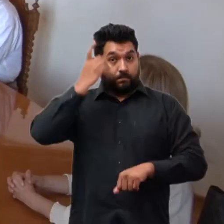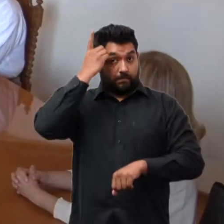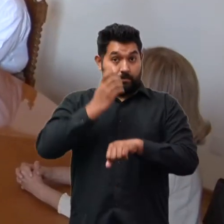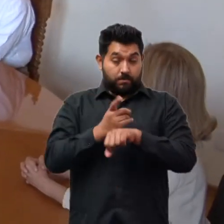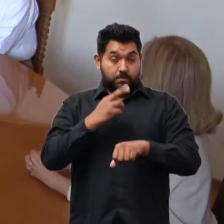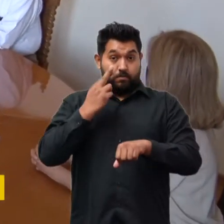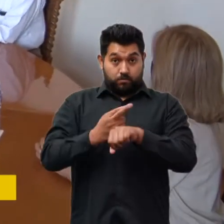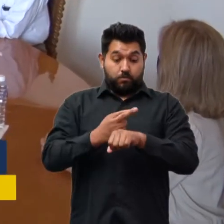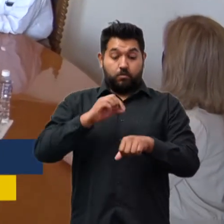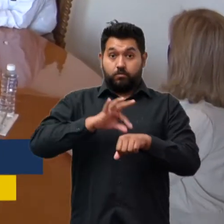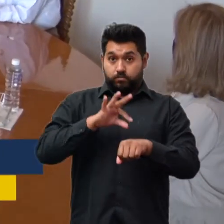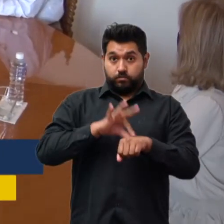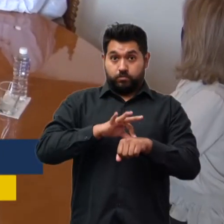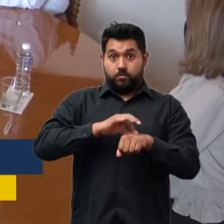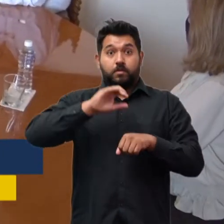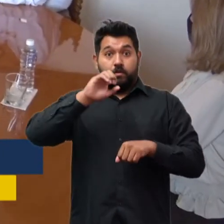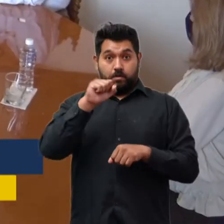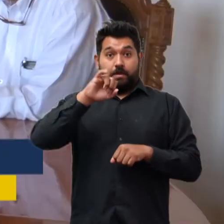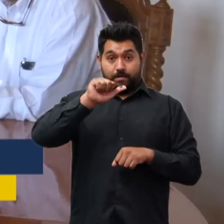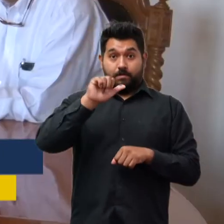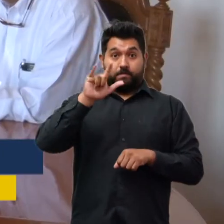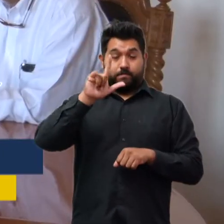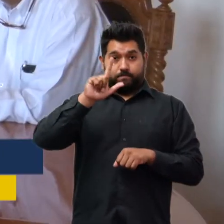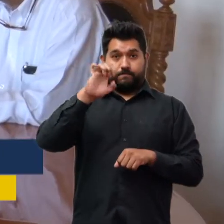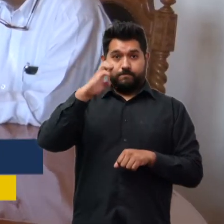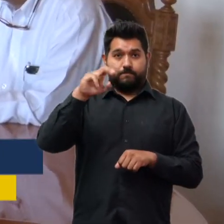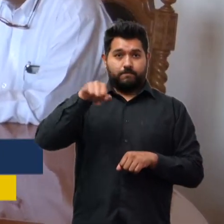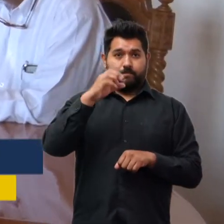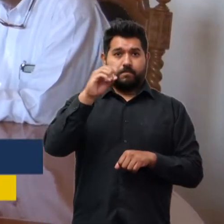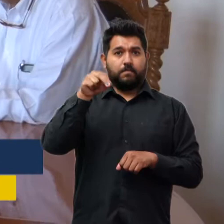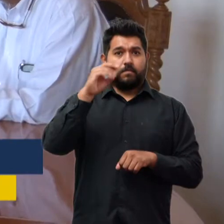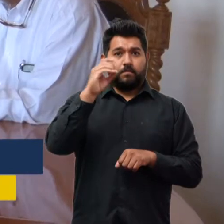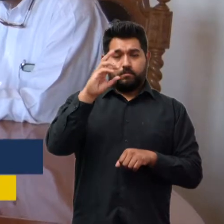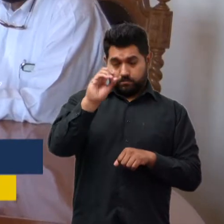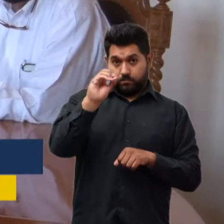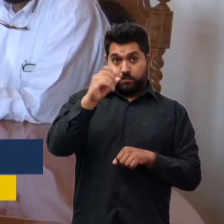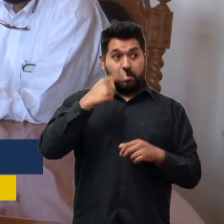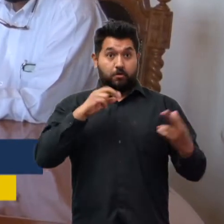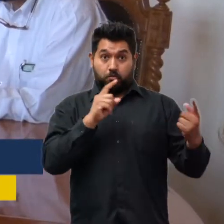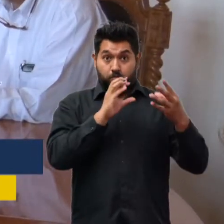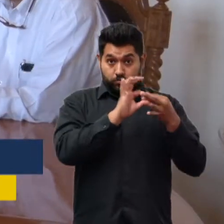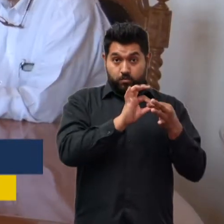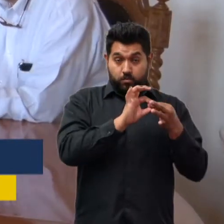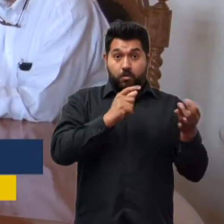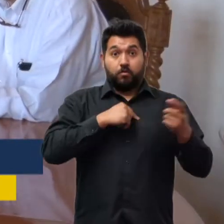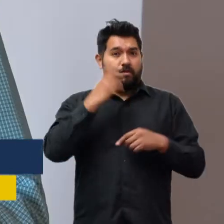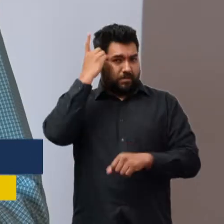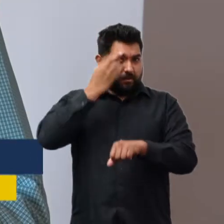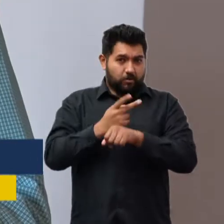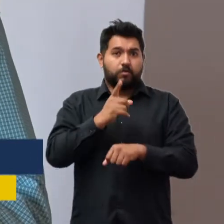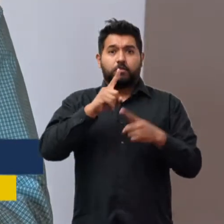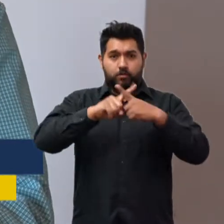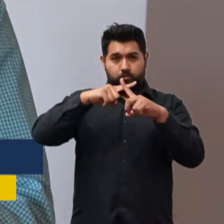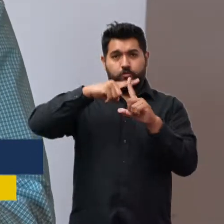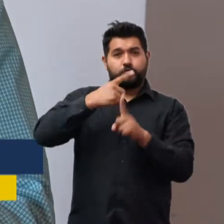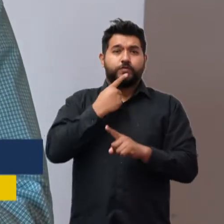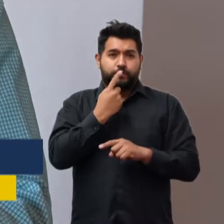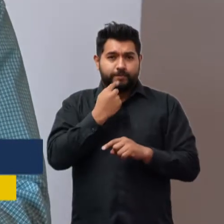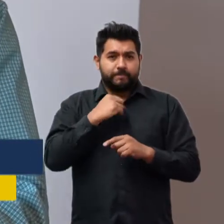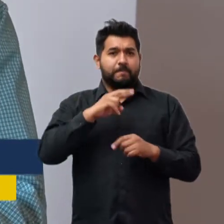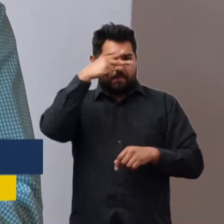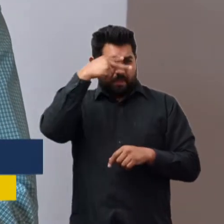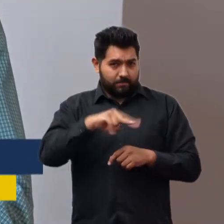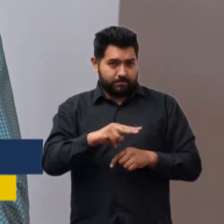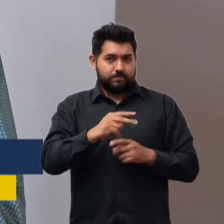El doctor Alejandro Javier Cermeño Guerra, rector de la UASLP, se reunió con el delegado estatal de la Cruz Roja Mexicana, Jesús Ernesto de la